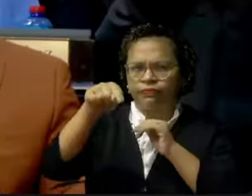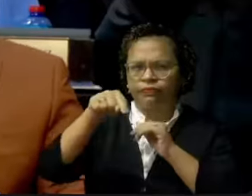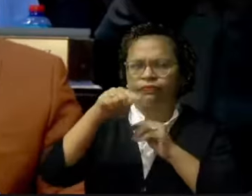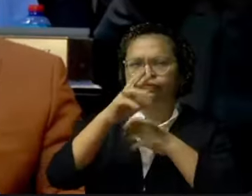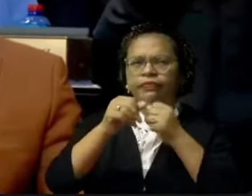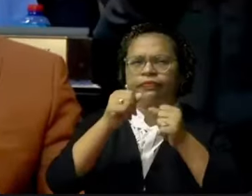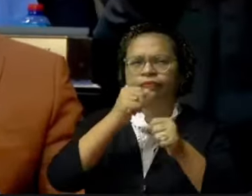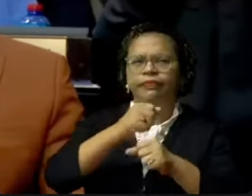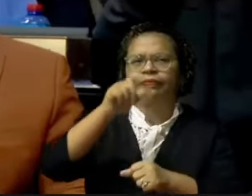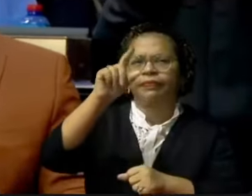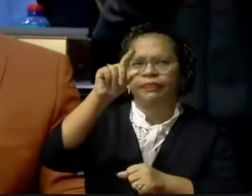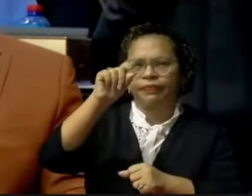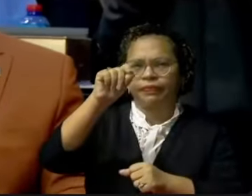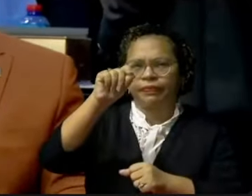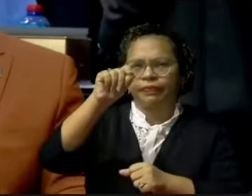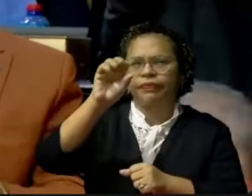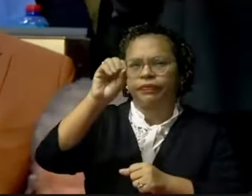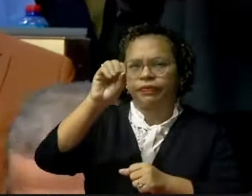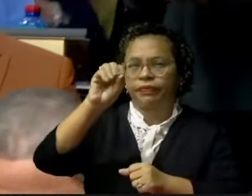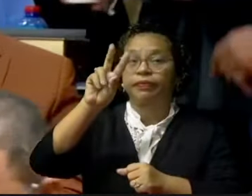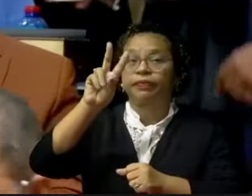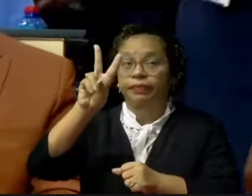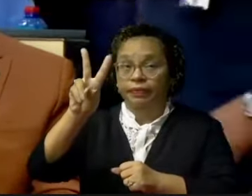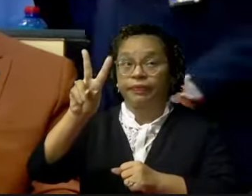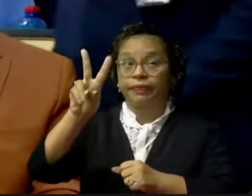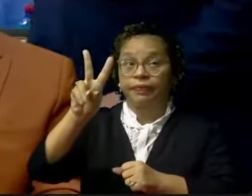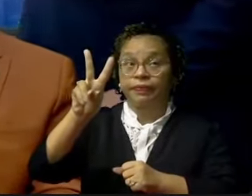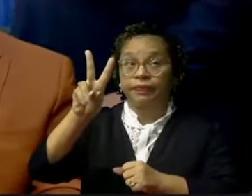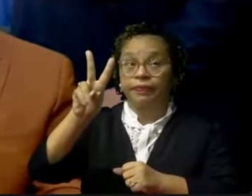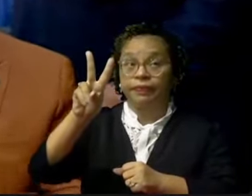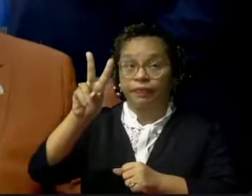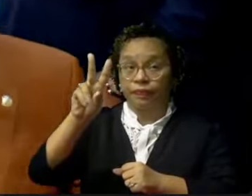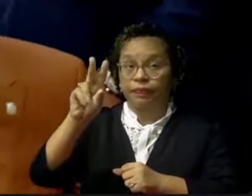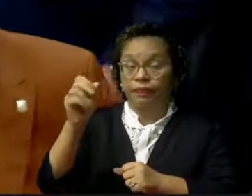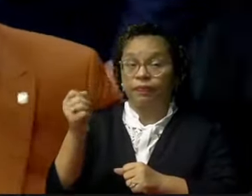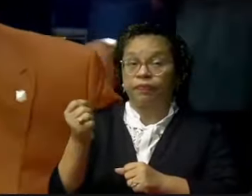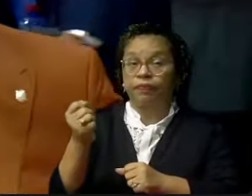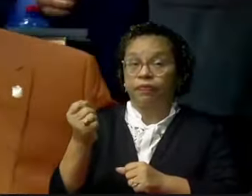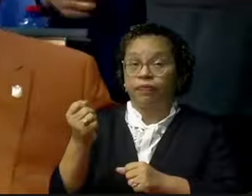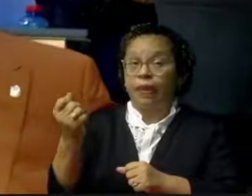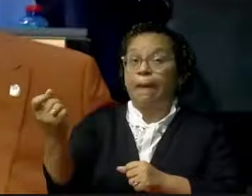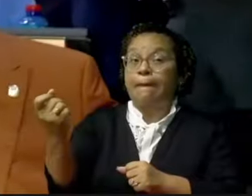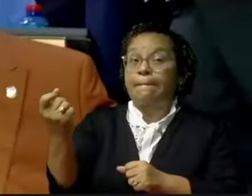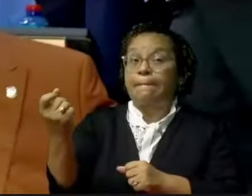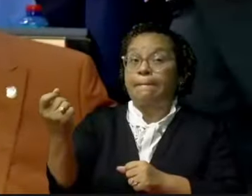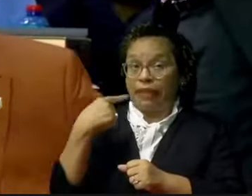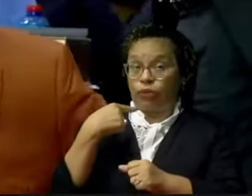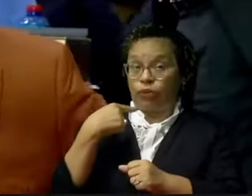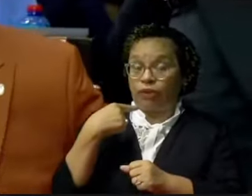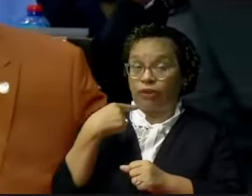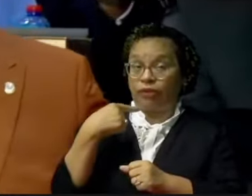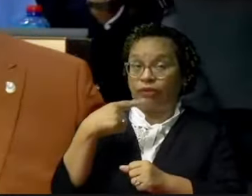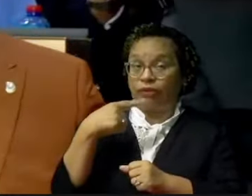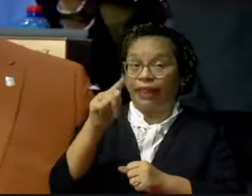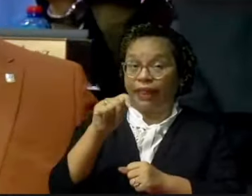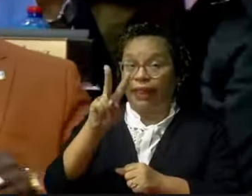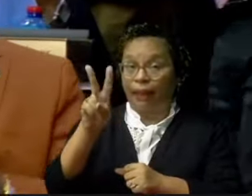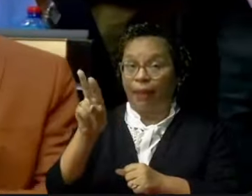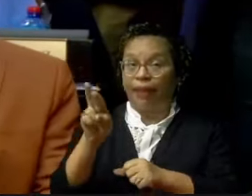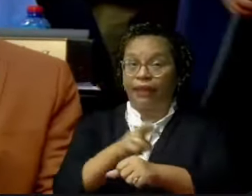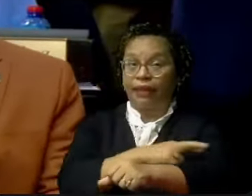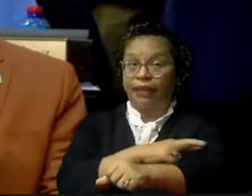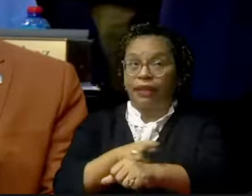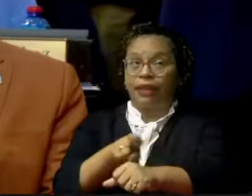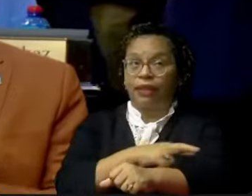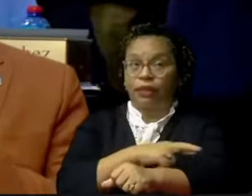Y una de las preguntas que me hicieron en la incipiente televisión local de La Romana fue: